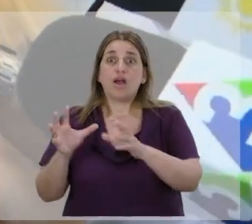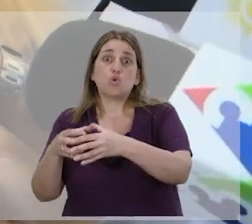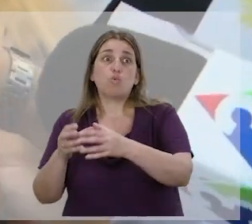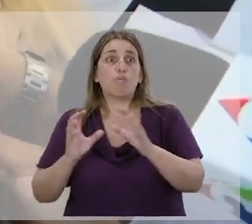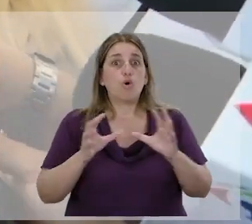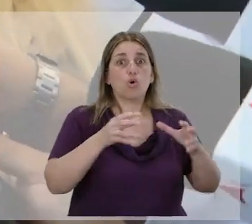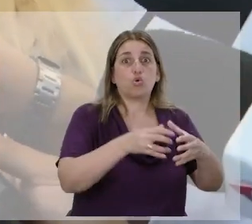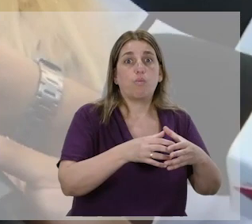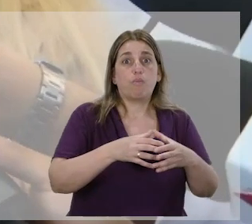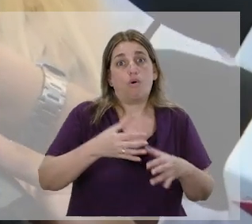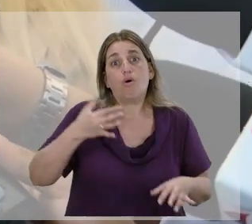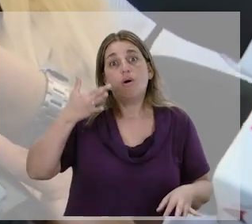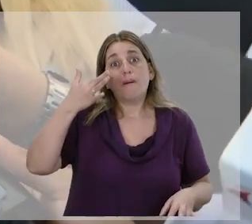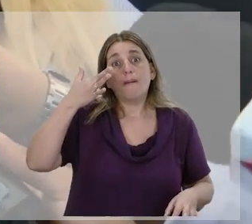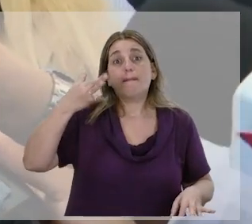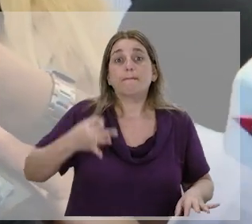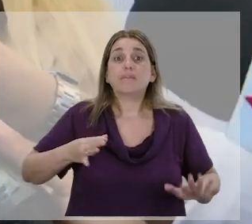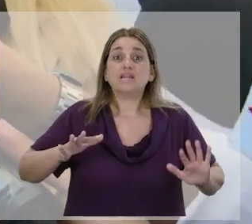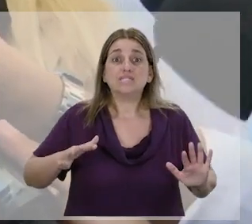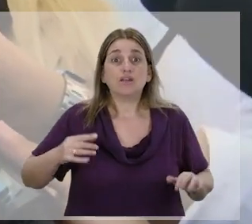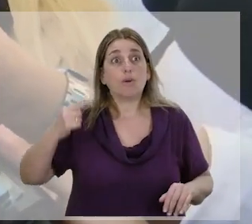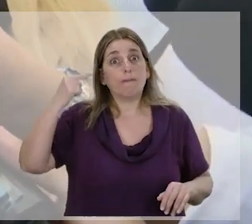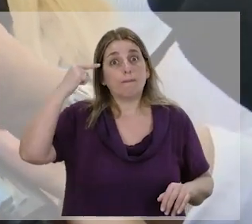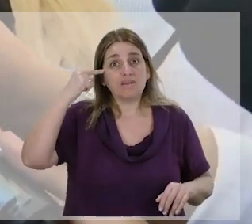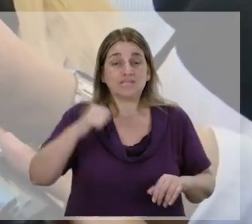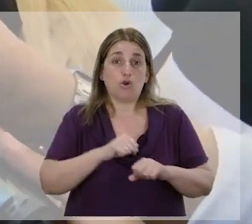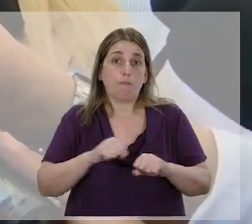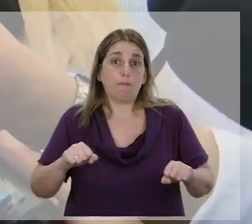y que dos bandos creyeron que